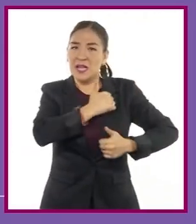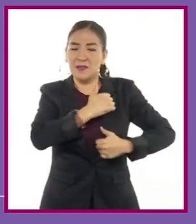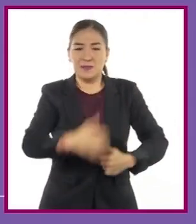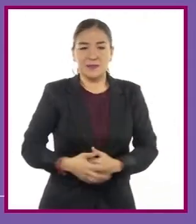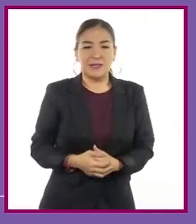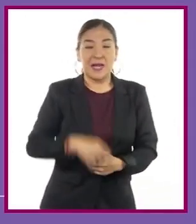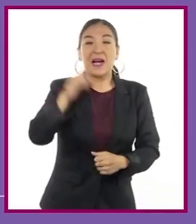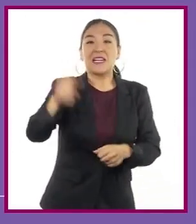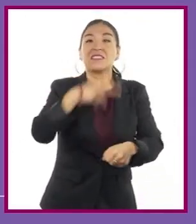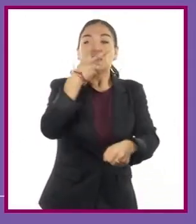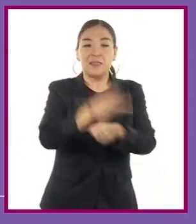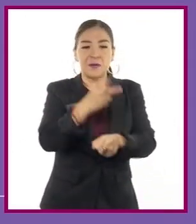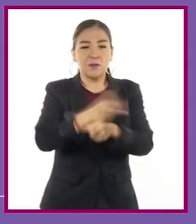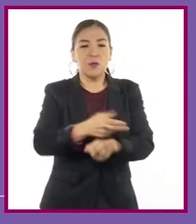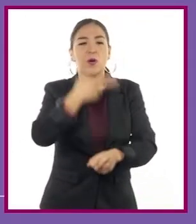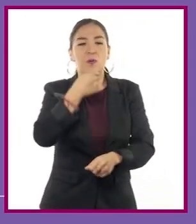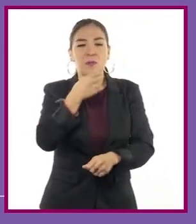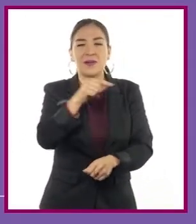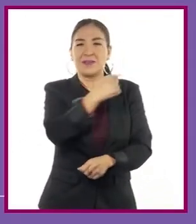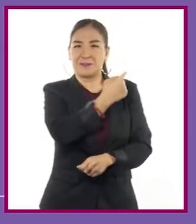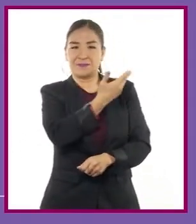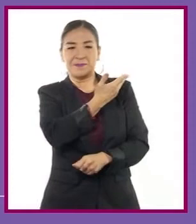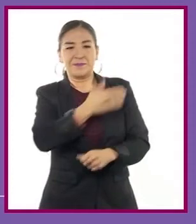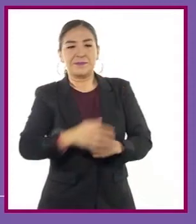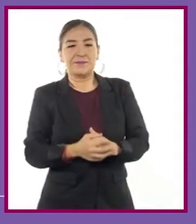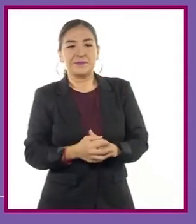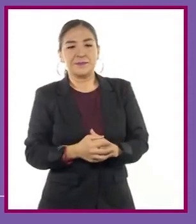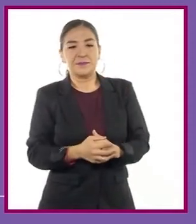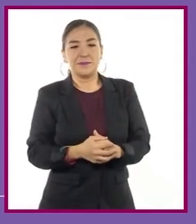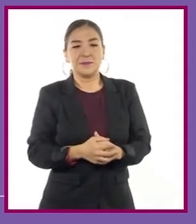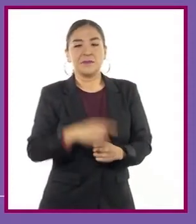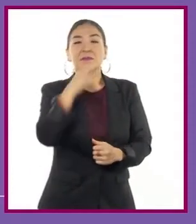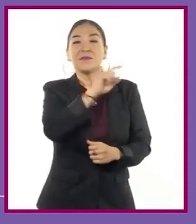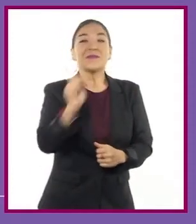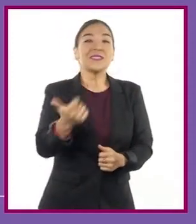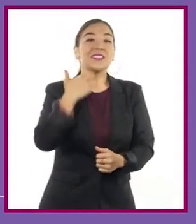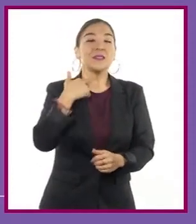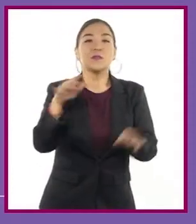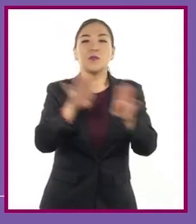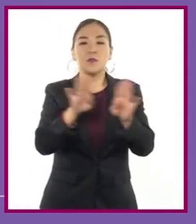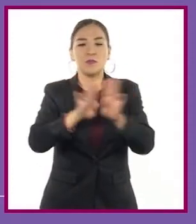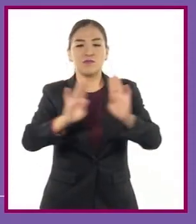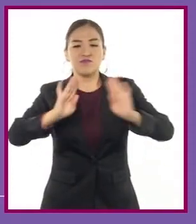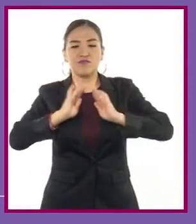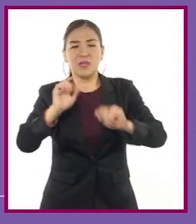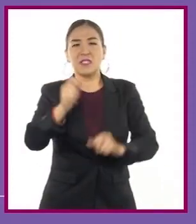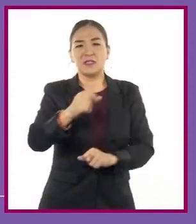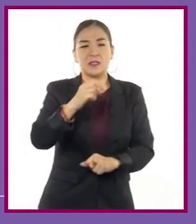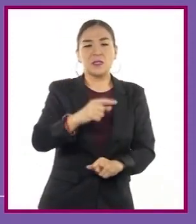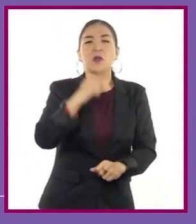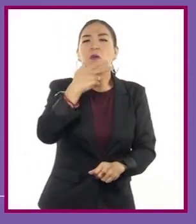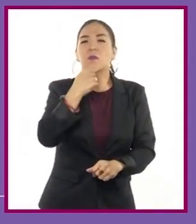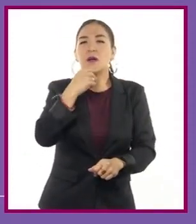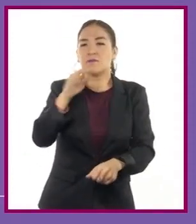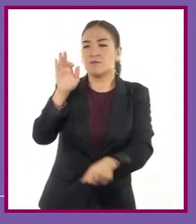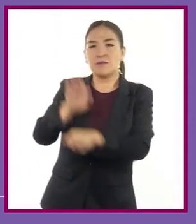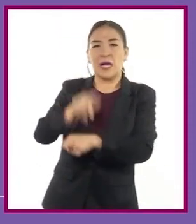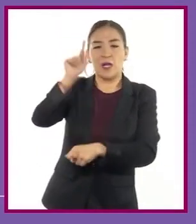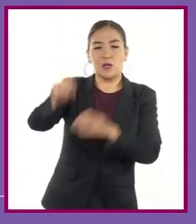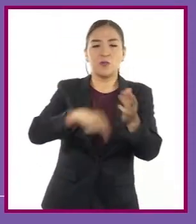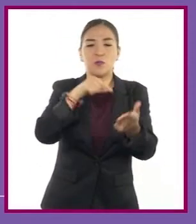segundo caso, el procesado fue Dominic Ongwen, excomandante del Ejército de Resistencia del Señor, en